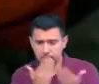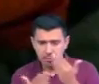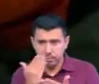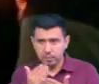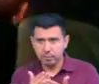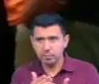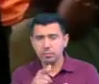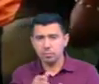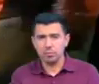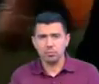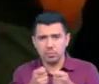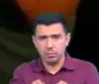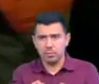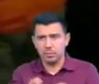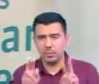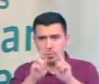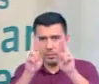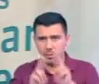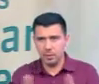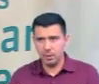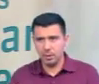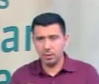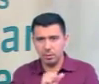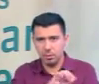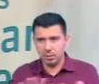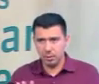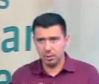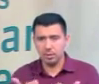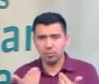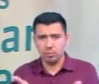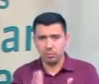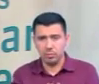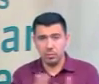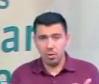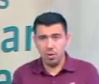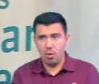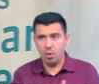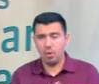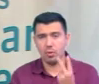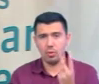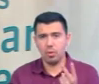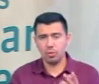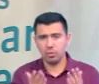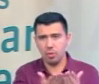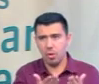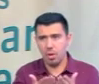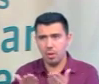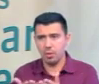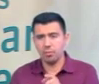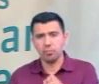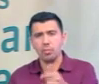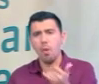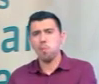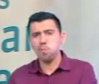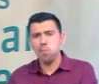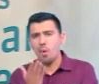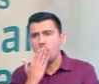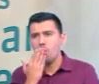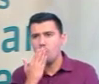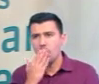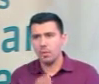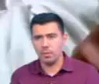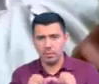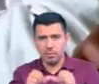permisos hoy estamos viendo los permisos para poder ingresar y para poder llevar a sedes educativas donde están esos indígenas y